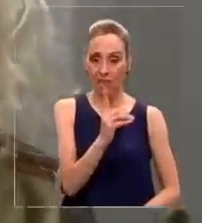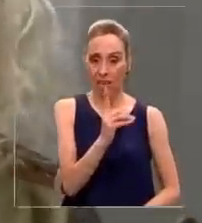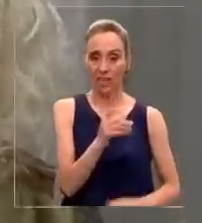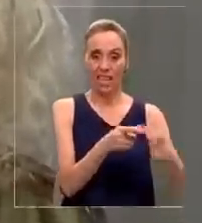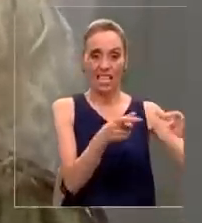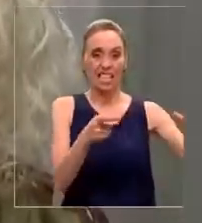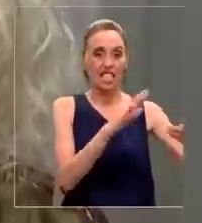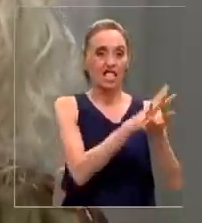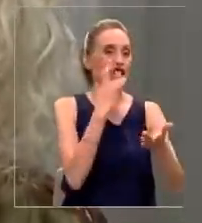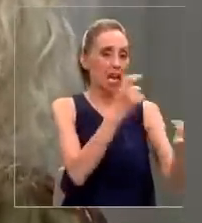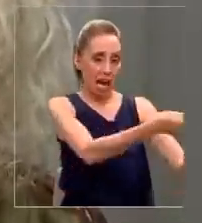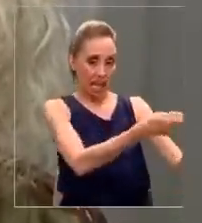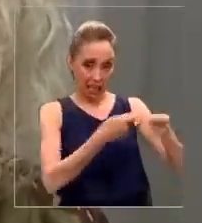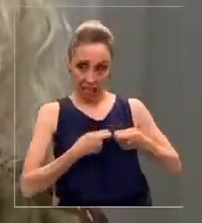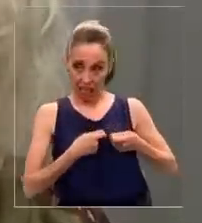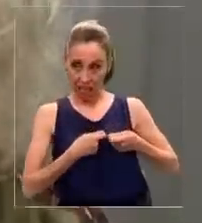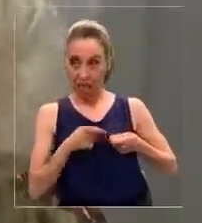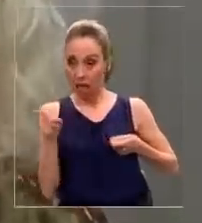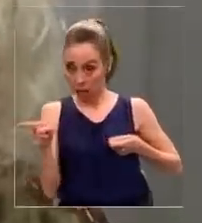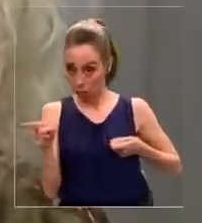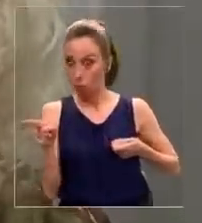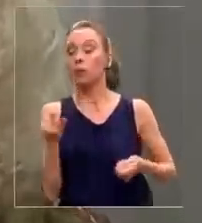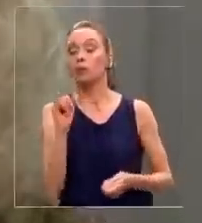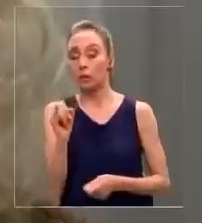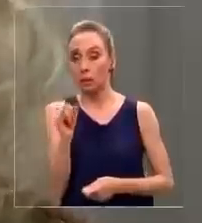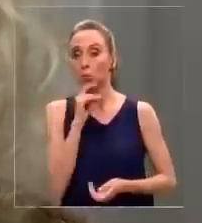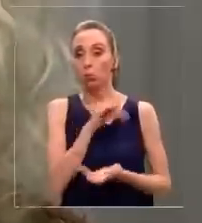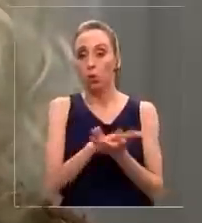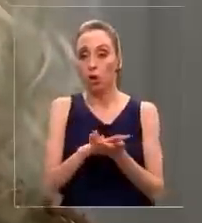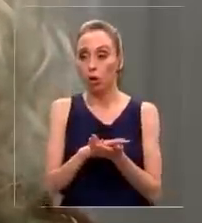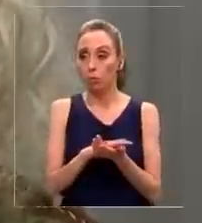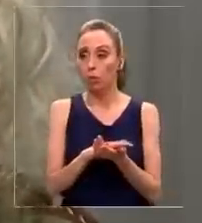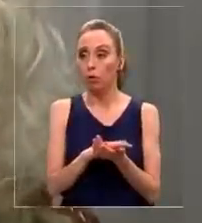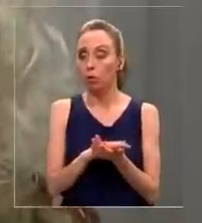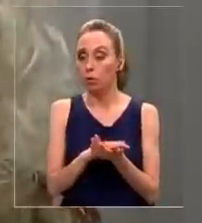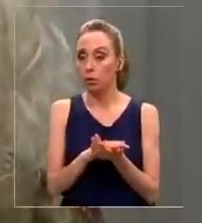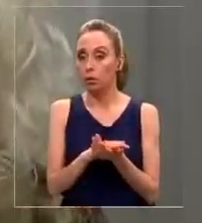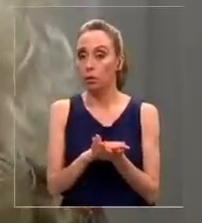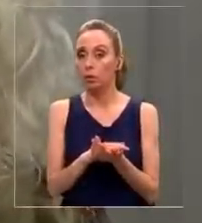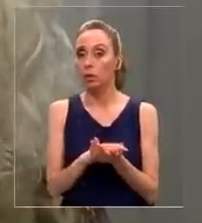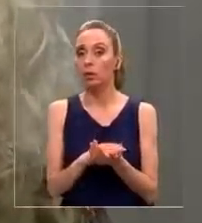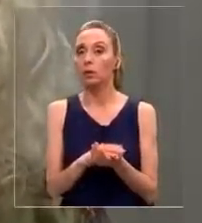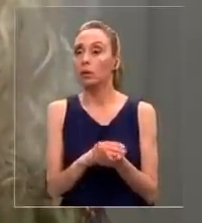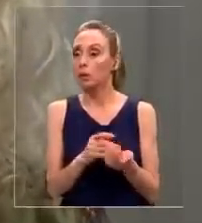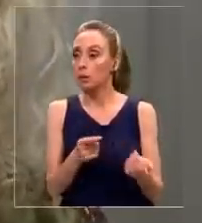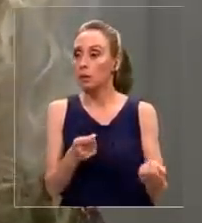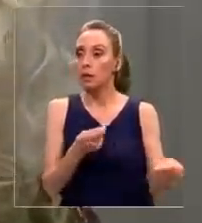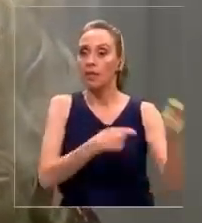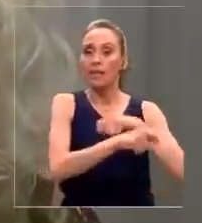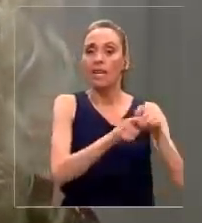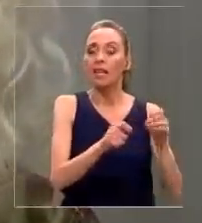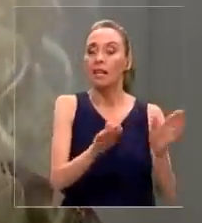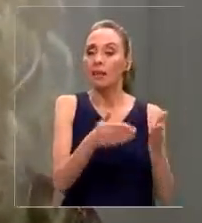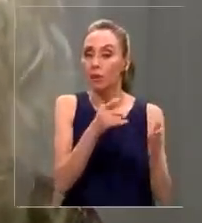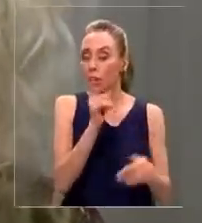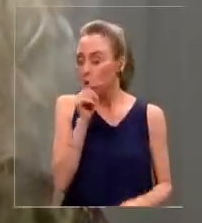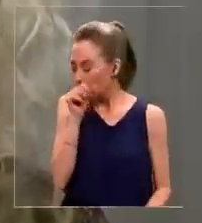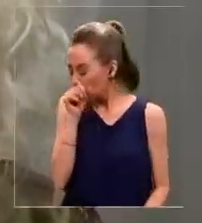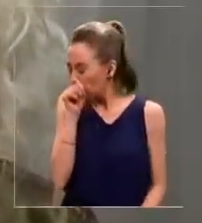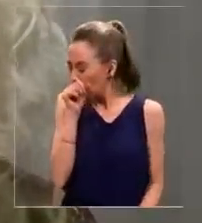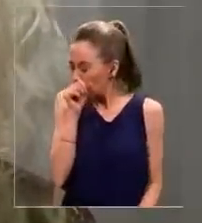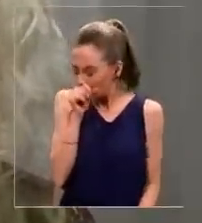un cheque a usted. Claro, por ejemplo, era una cosa así como una transacción liviana para que él tuviese